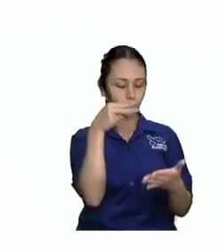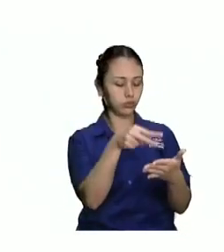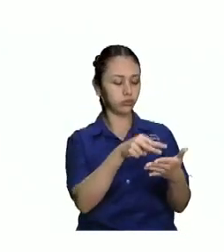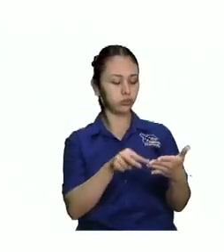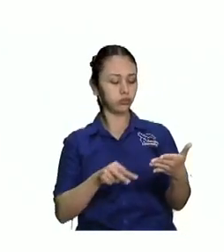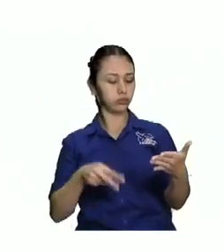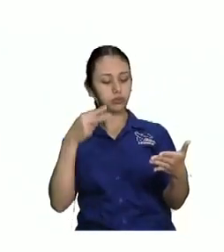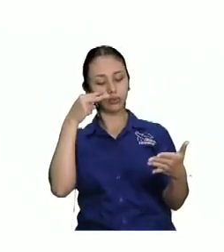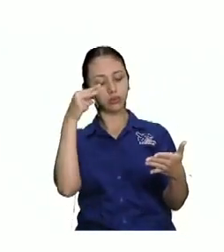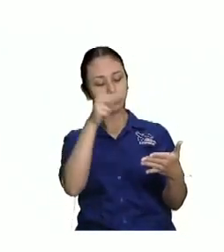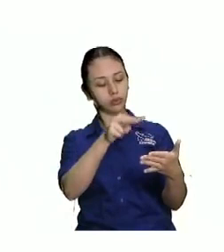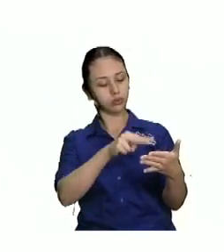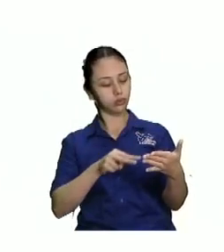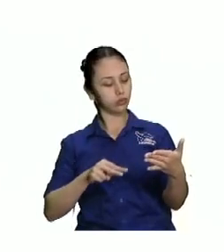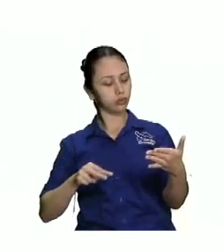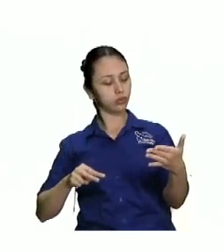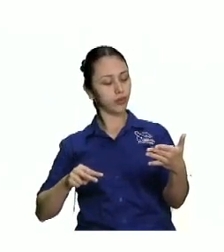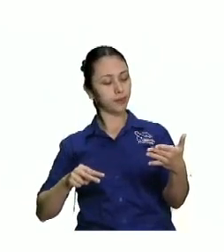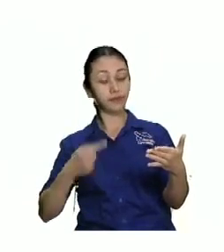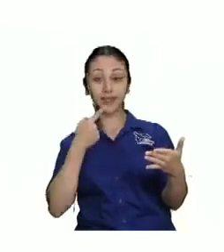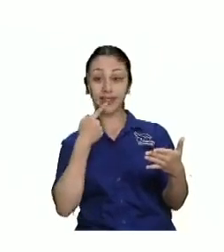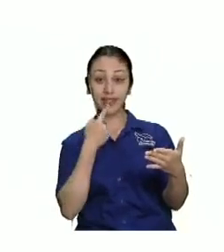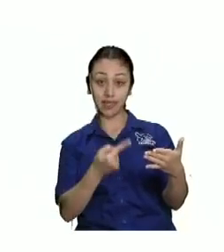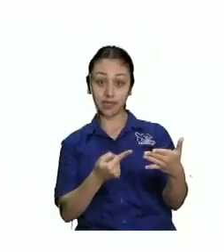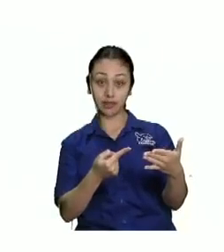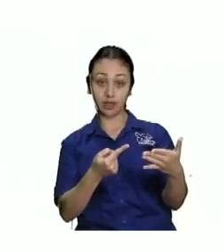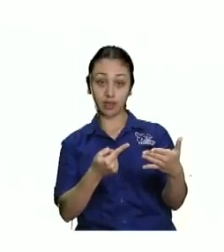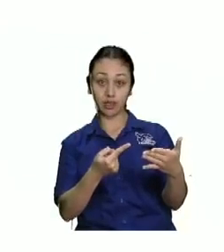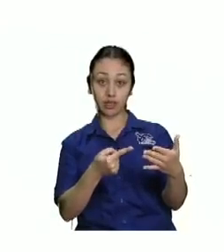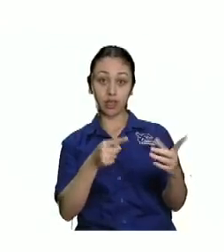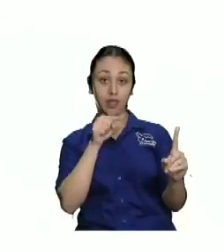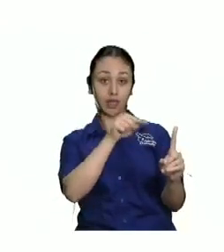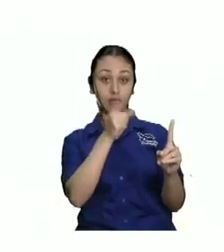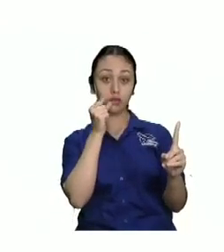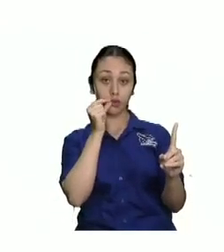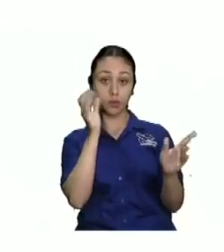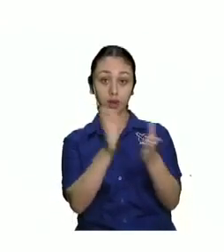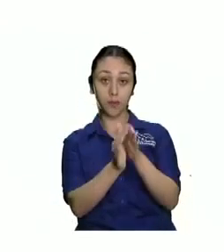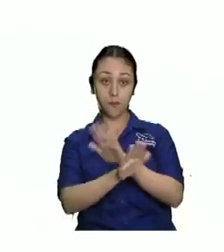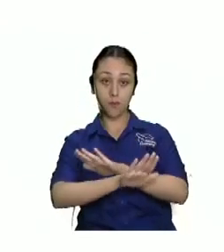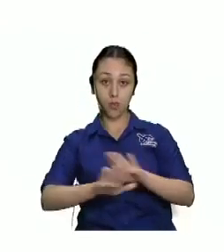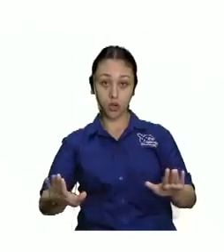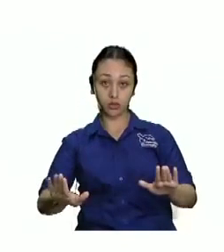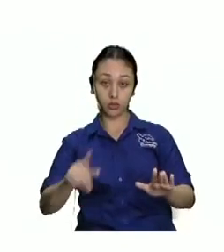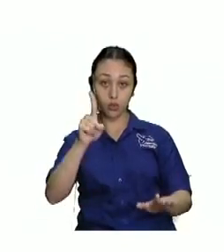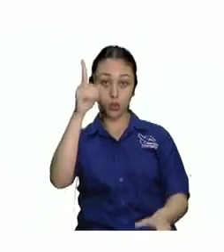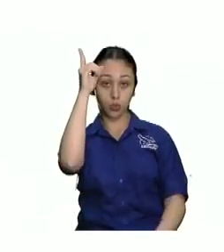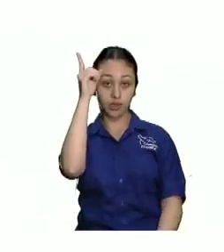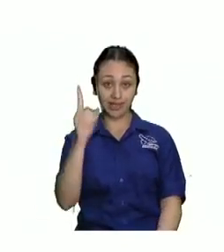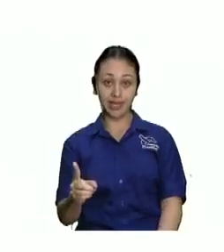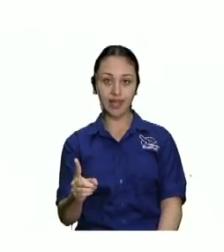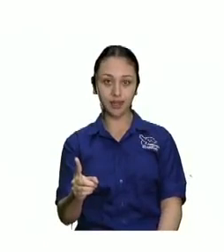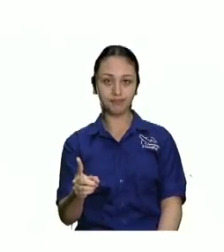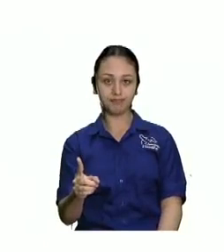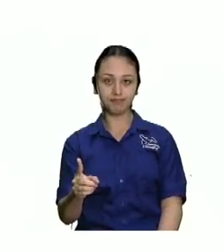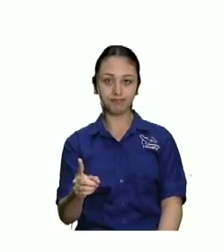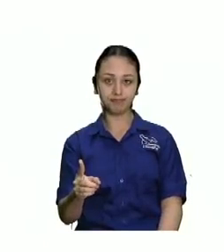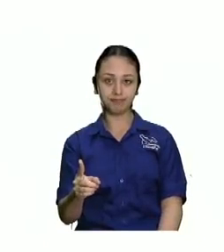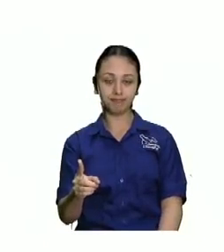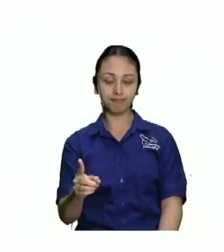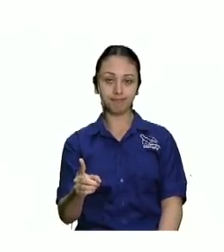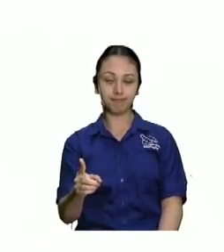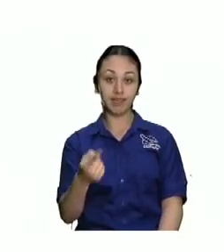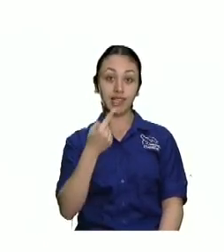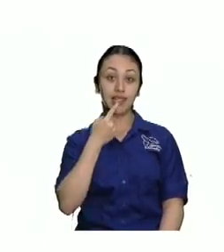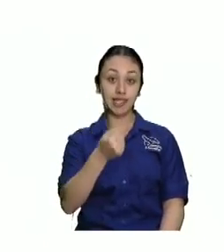estuvo muerto 24 horas. Subilo, 42 horas. Estuvo muerto, ¿dónde está? Y visitó el